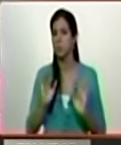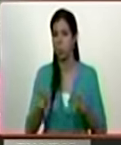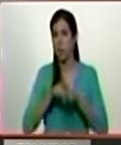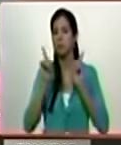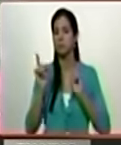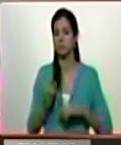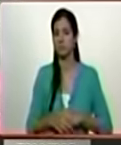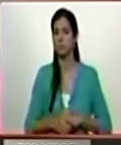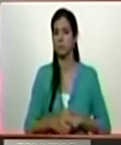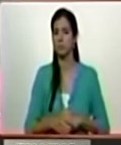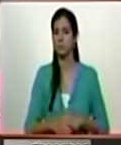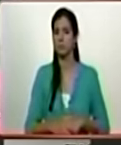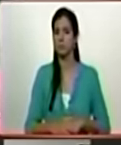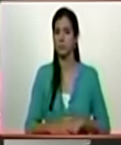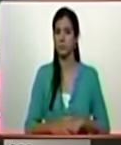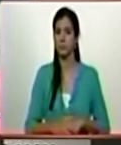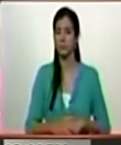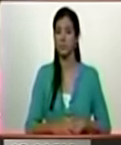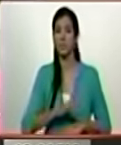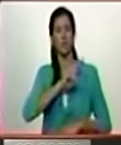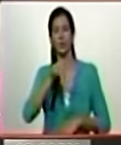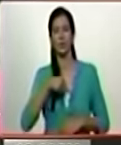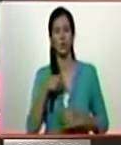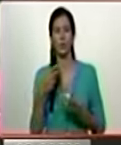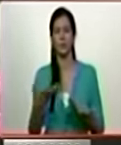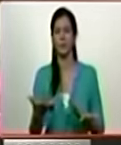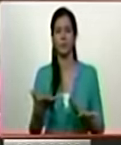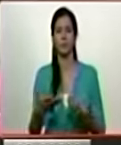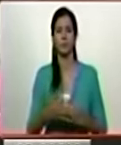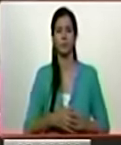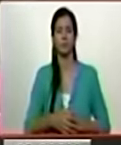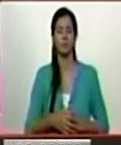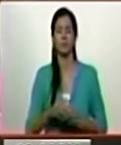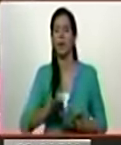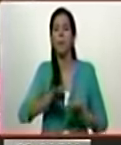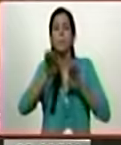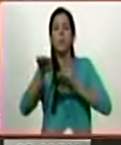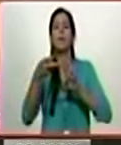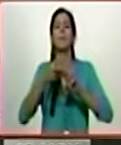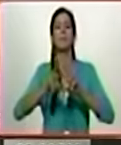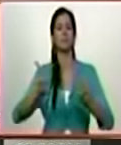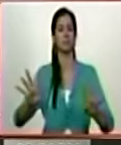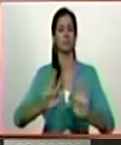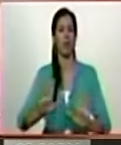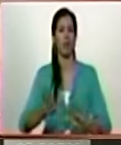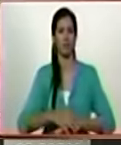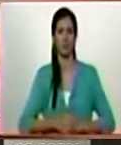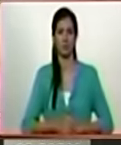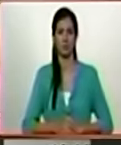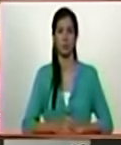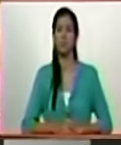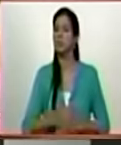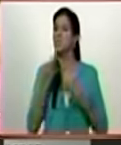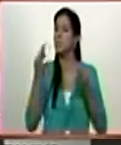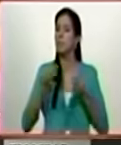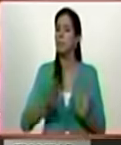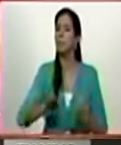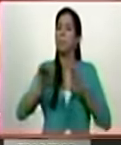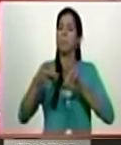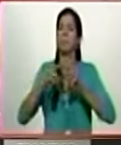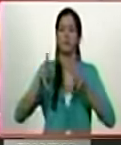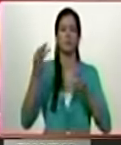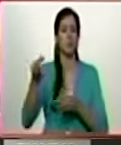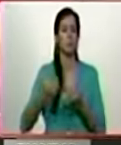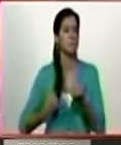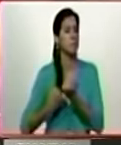de los casos. Nosotros somos partidarios de la paz, jugamos del lado de la paz, de